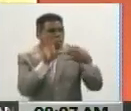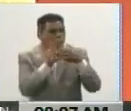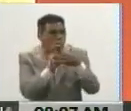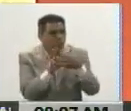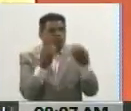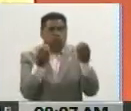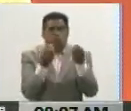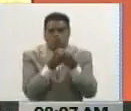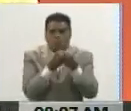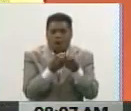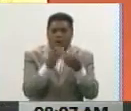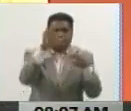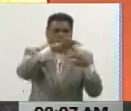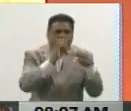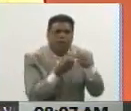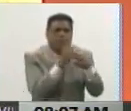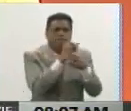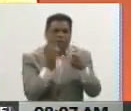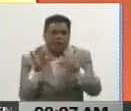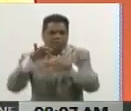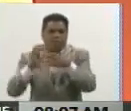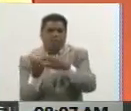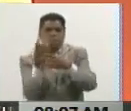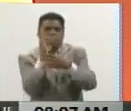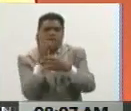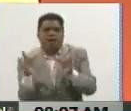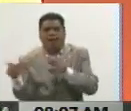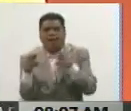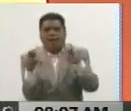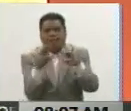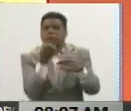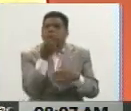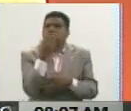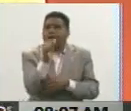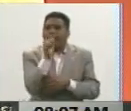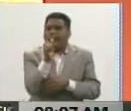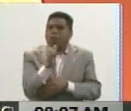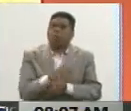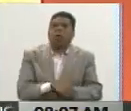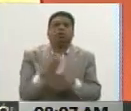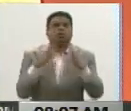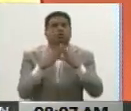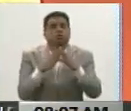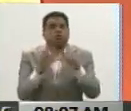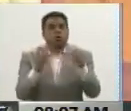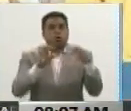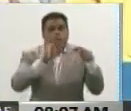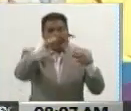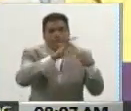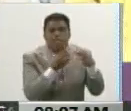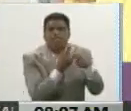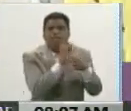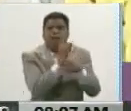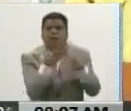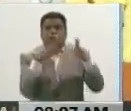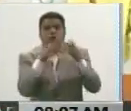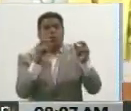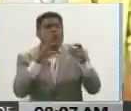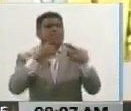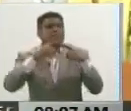impacta en la producción de agua es a través de las plantaciones de árboles, ¿no? Y estos árboles, bueno, han venido de distintas